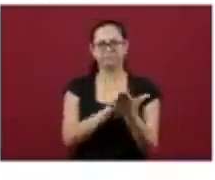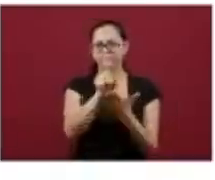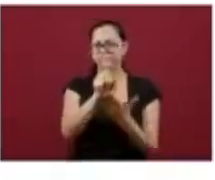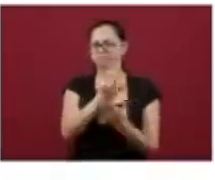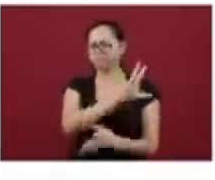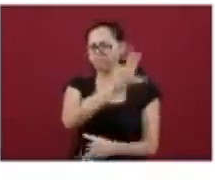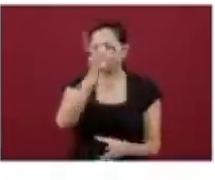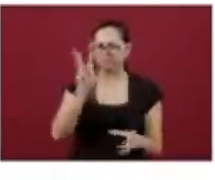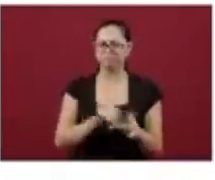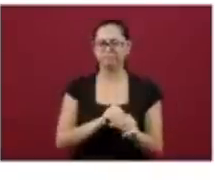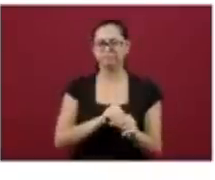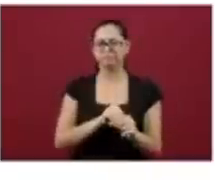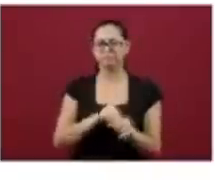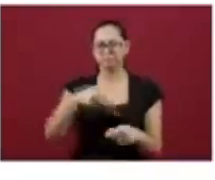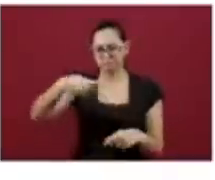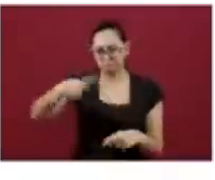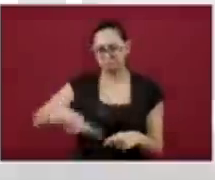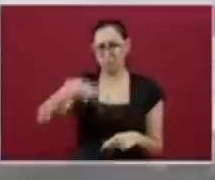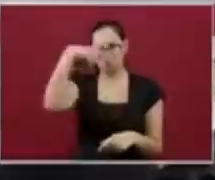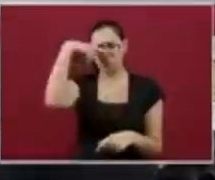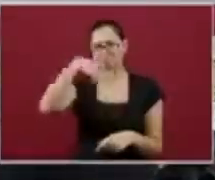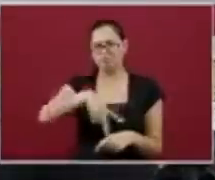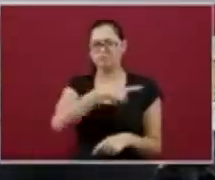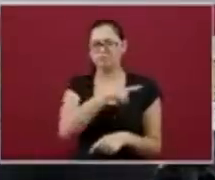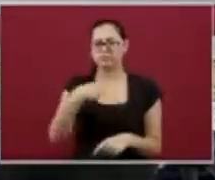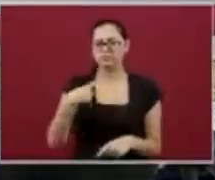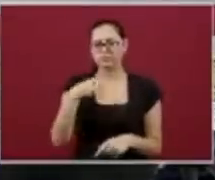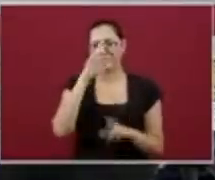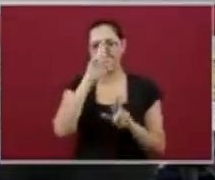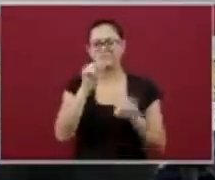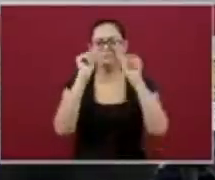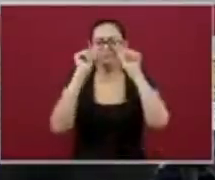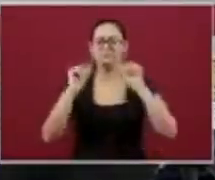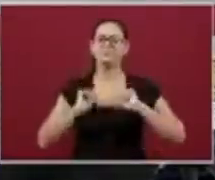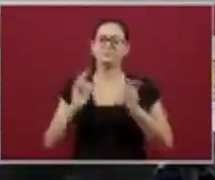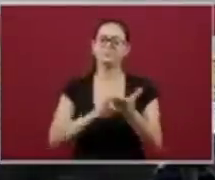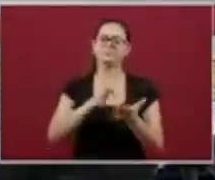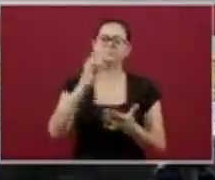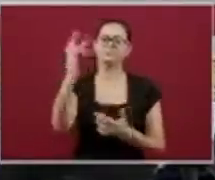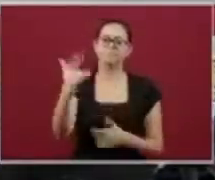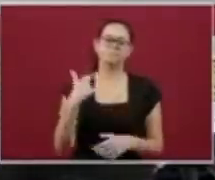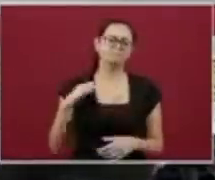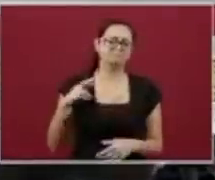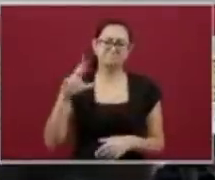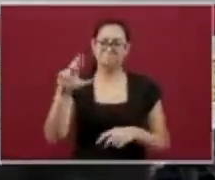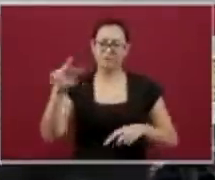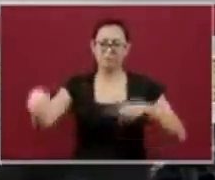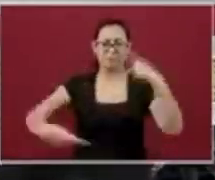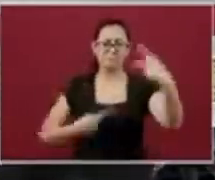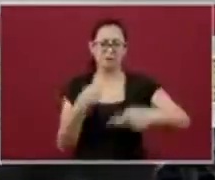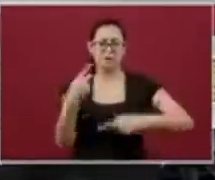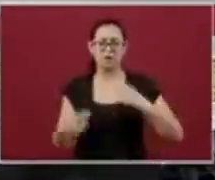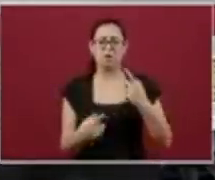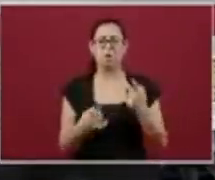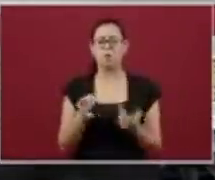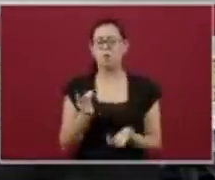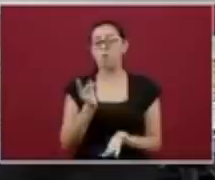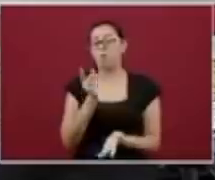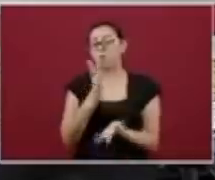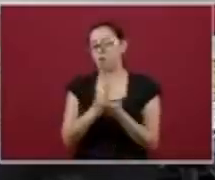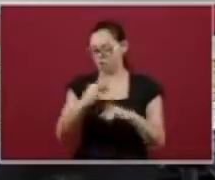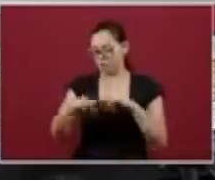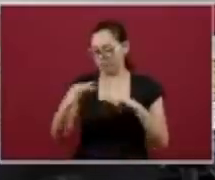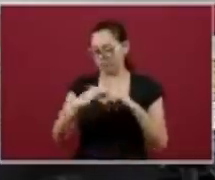derechos en México. Por su atención, muchas gracias. Estoy a su disposición para preguntas. Solo mencionaría para